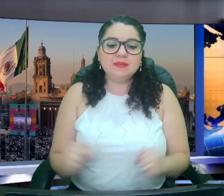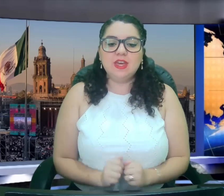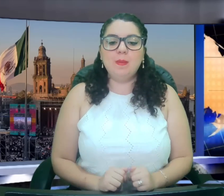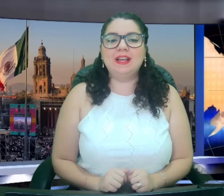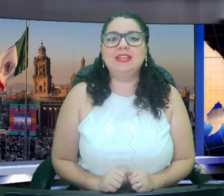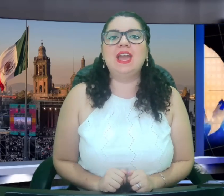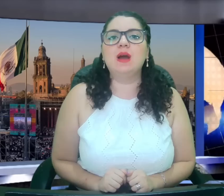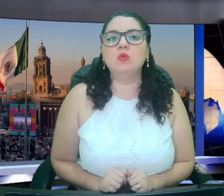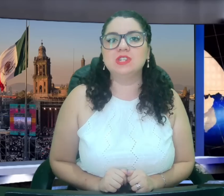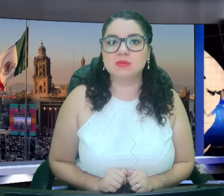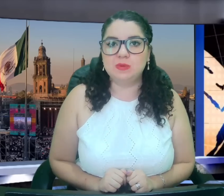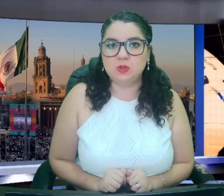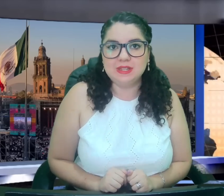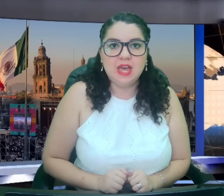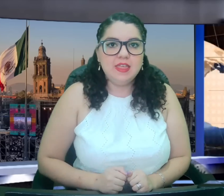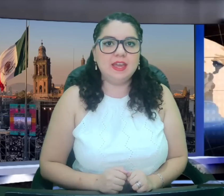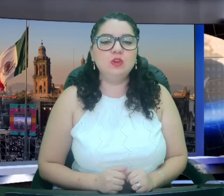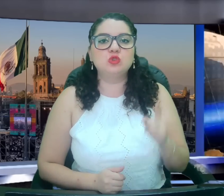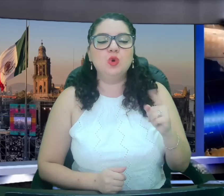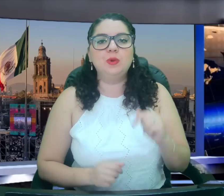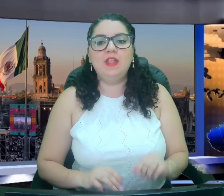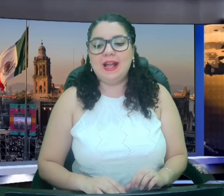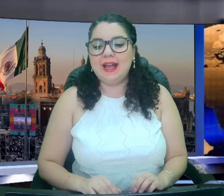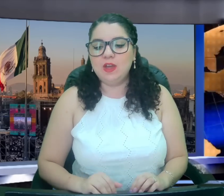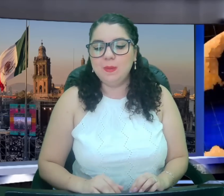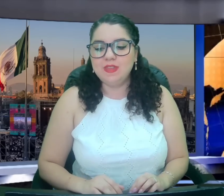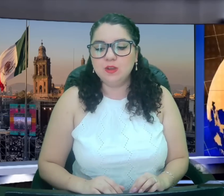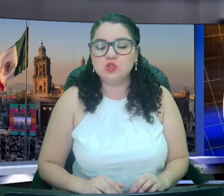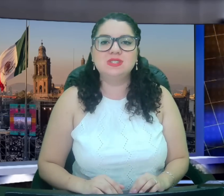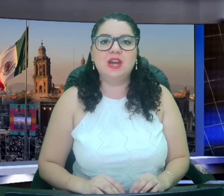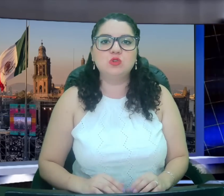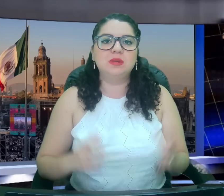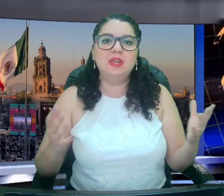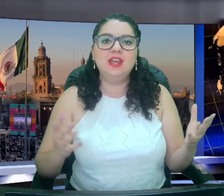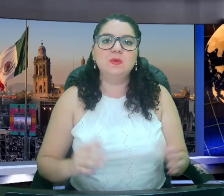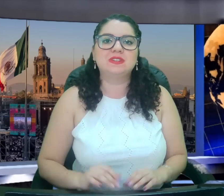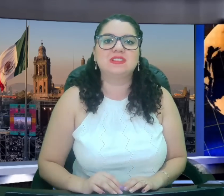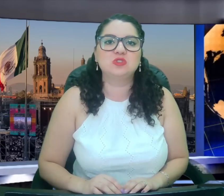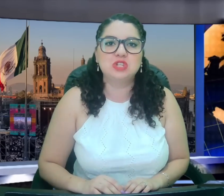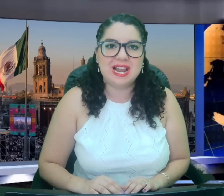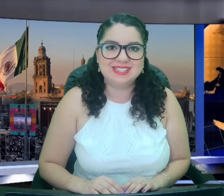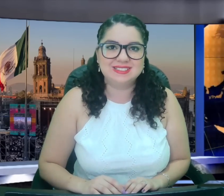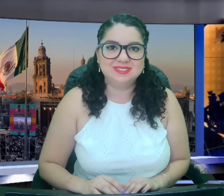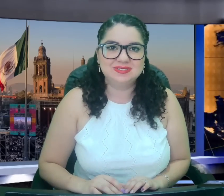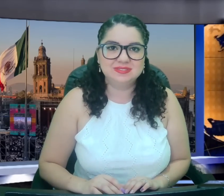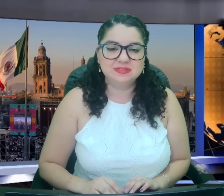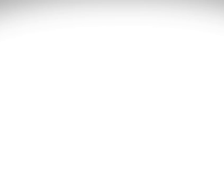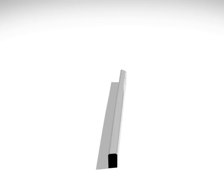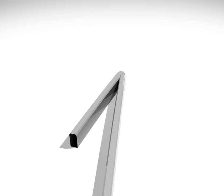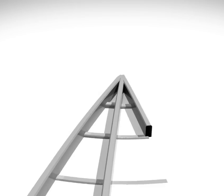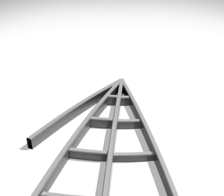este video para que llegue a muchas más personas, déjenos su opinión en la caja de comentarios y síganos también en nuestras redes sociales.